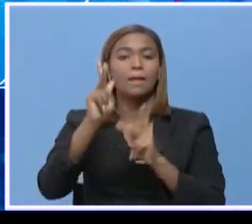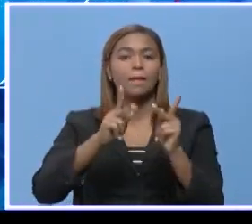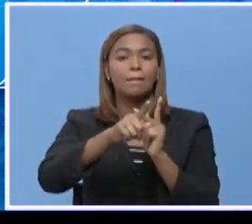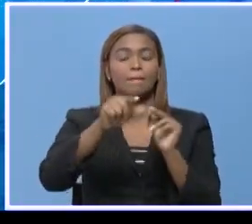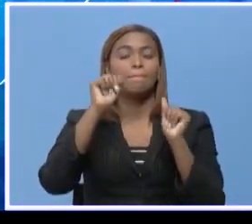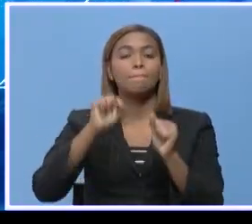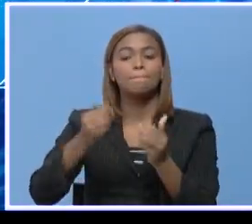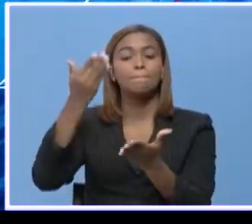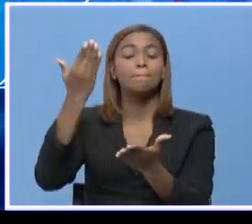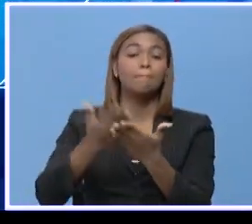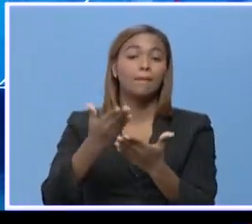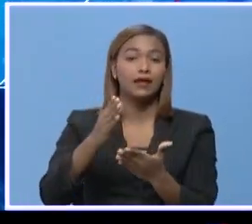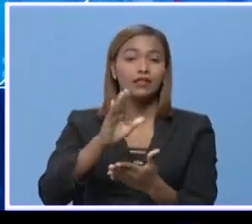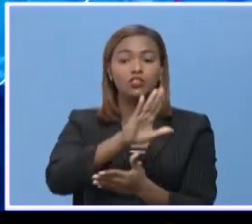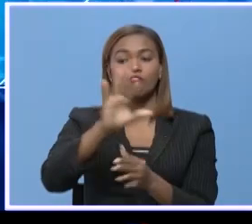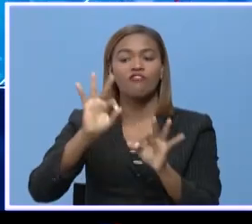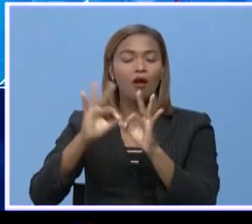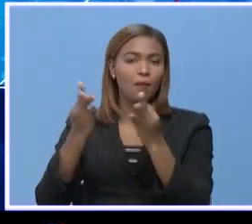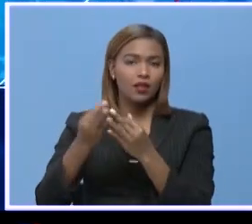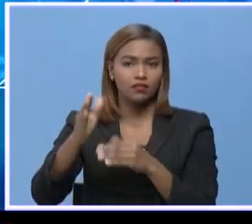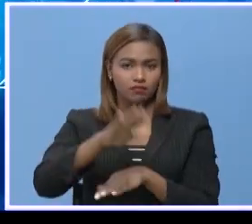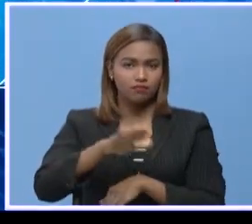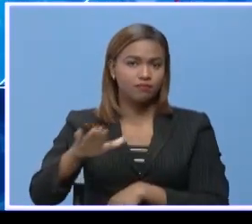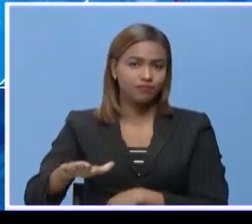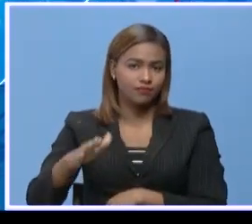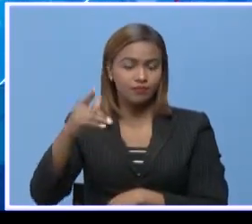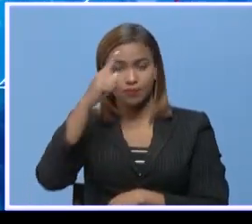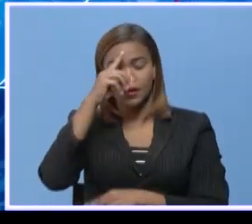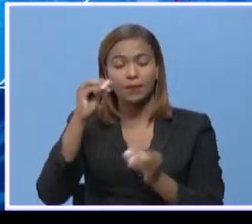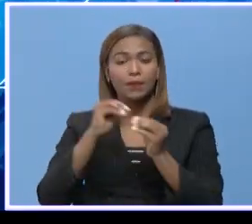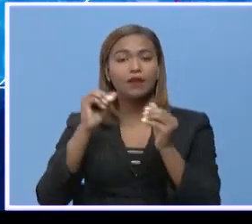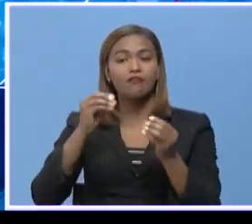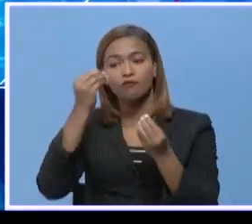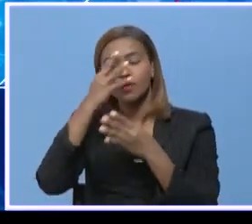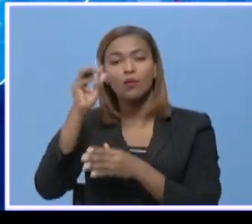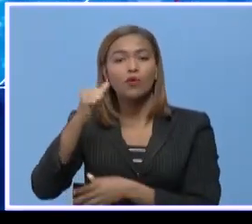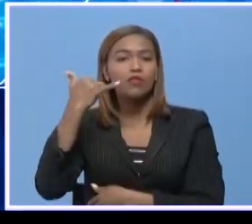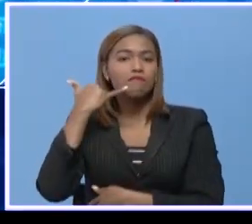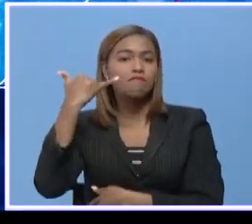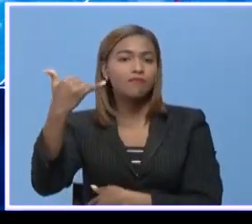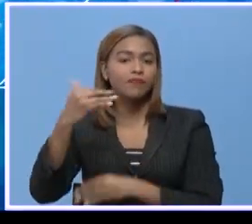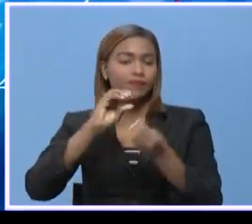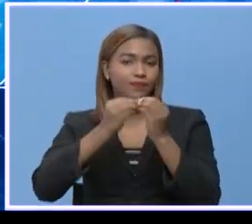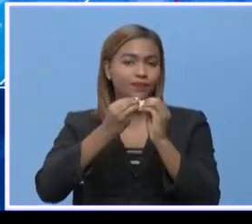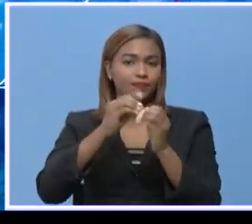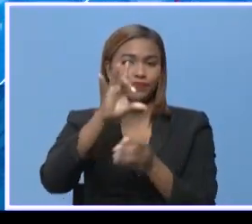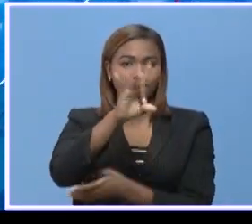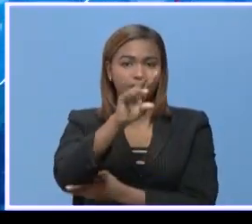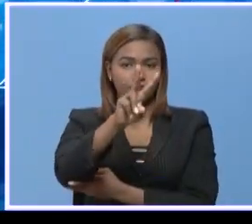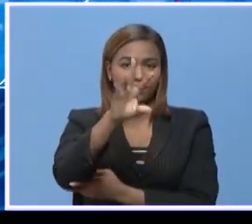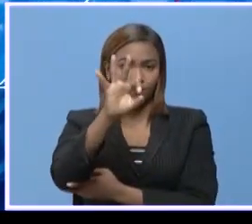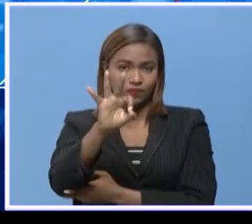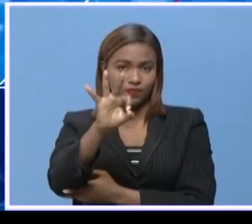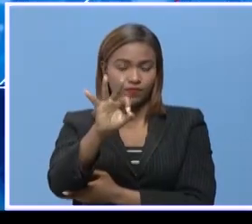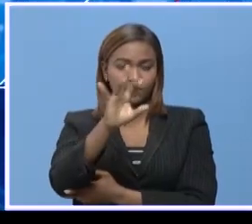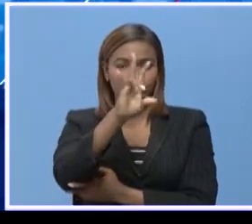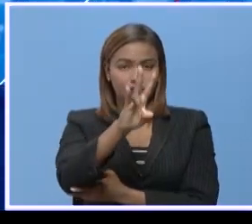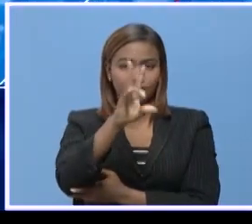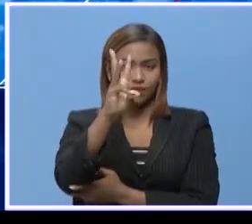que puedan demostrar ser familiares directos. Para más información pueden comunicarse al número